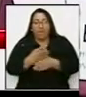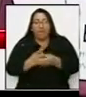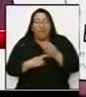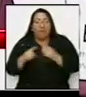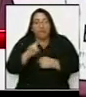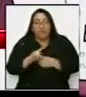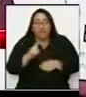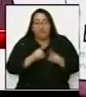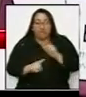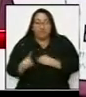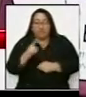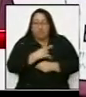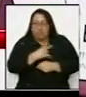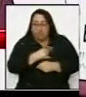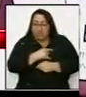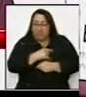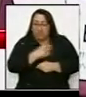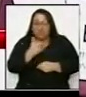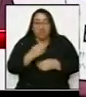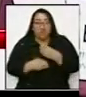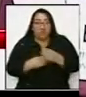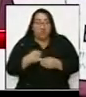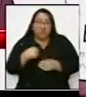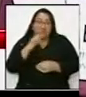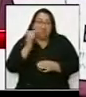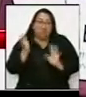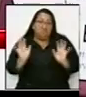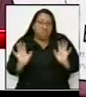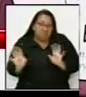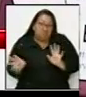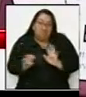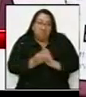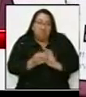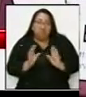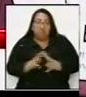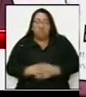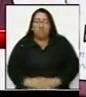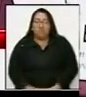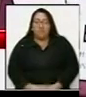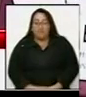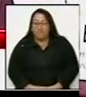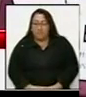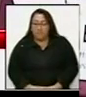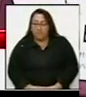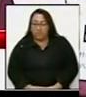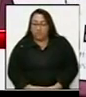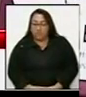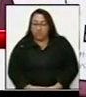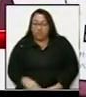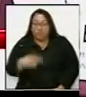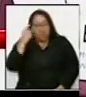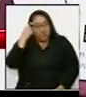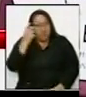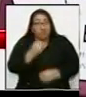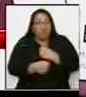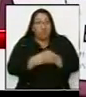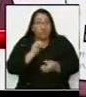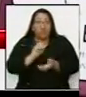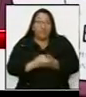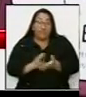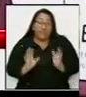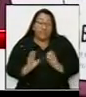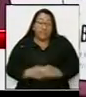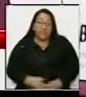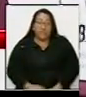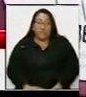en algunas universidades, las mejores del mundo. Entonces yo creo que podría, yo imagino que ya lo han pensado muchos años para implantar. Así que, y